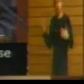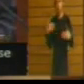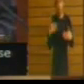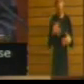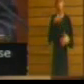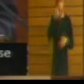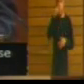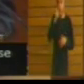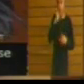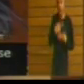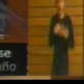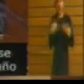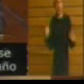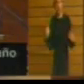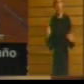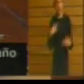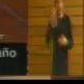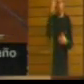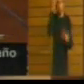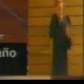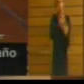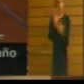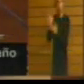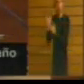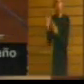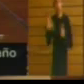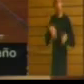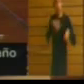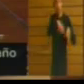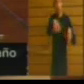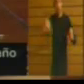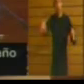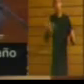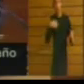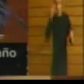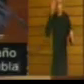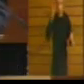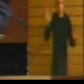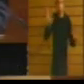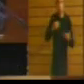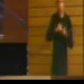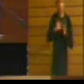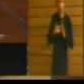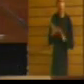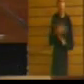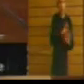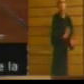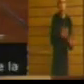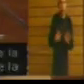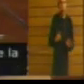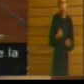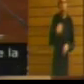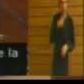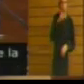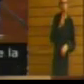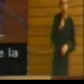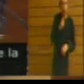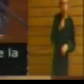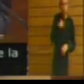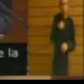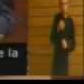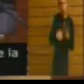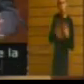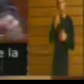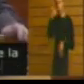son 16. Me imagino que habrán hablado con los centros. Me imagino que la planificación es buena, la de este año o la del